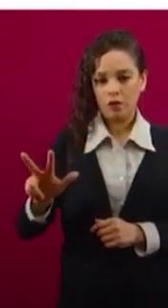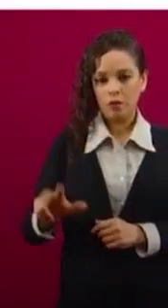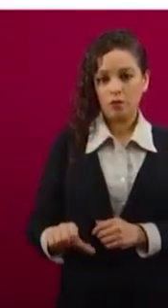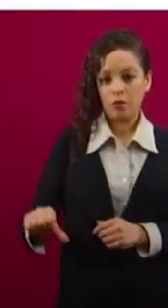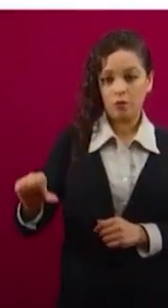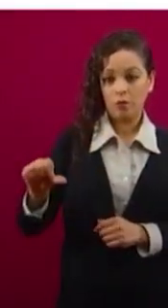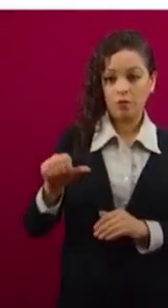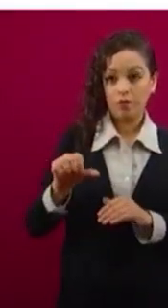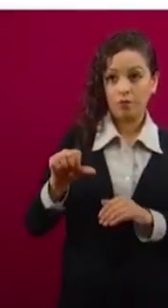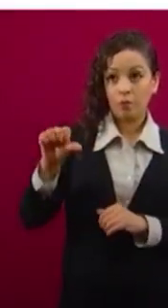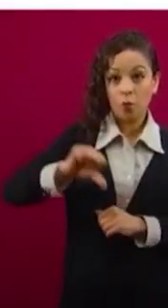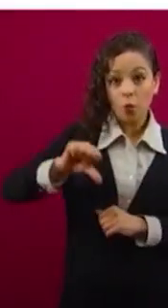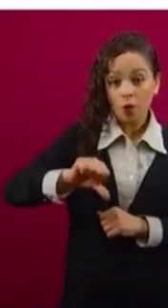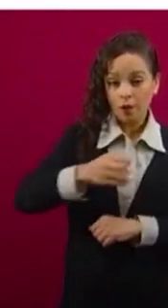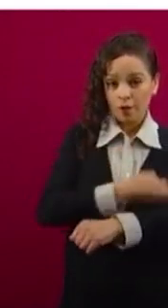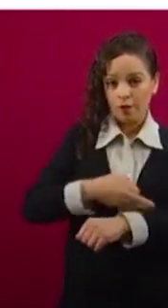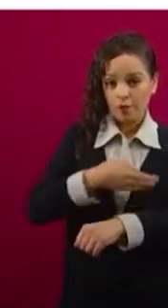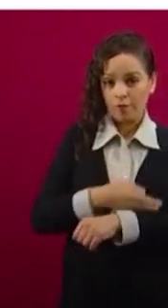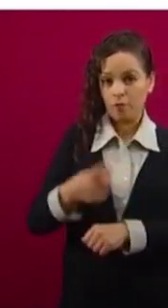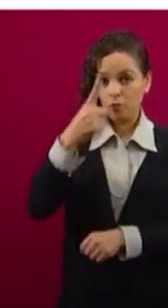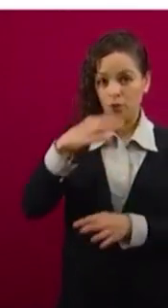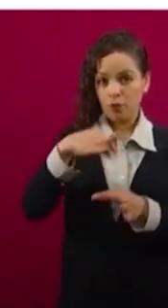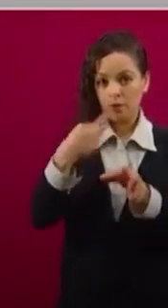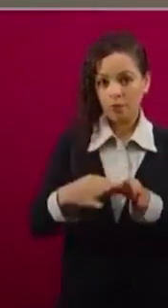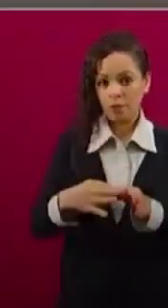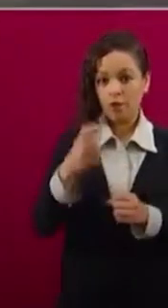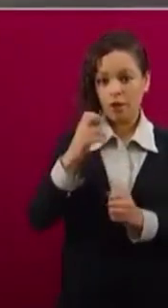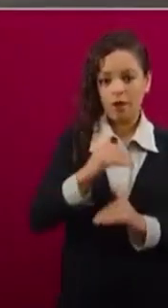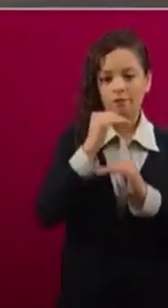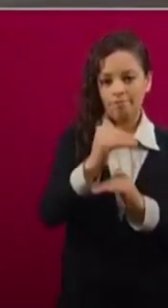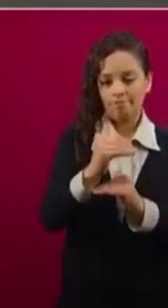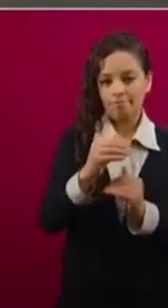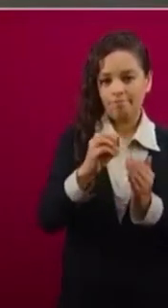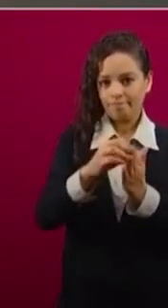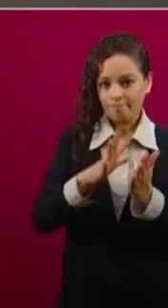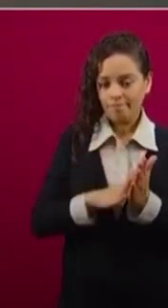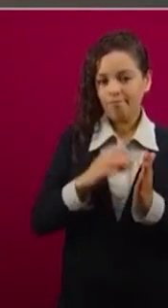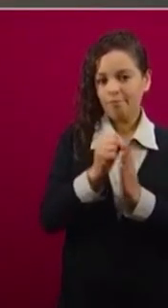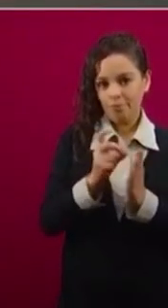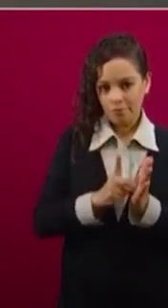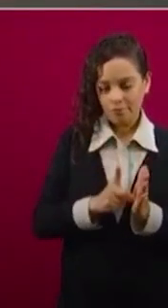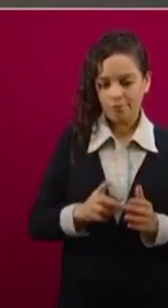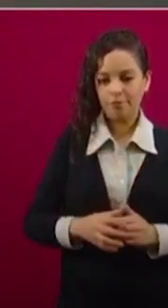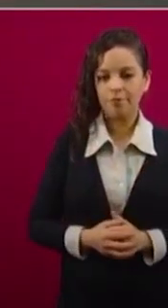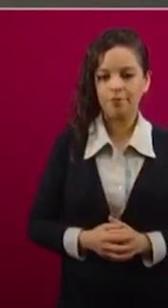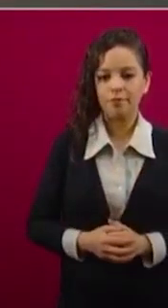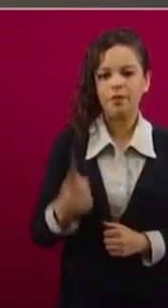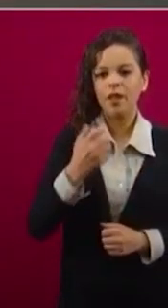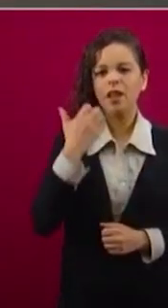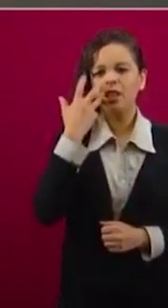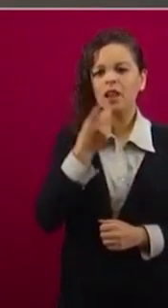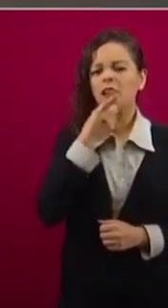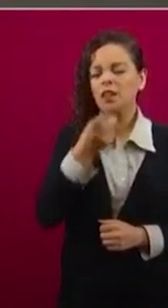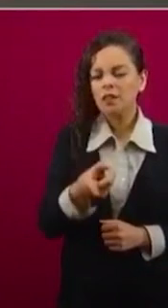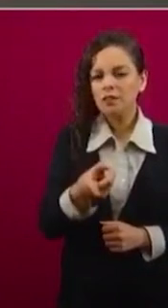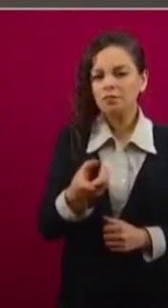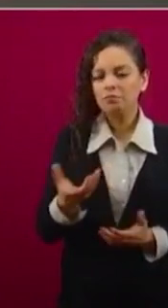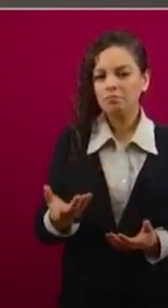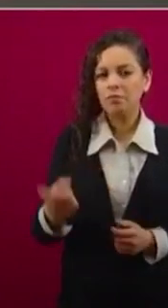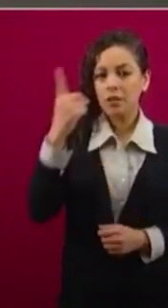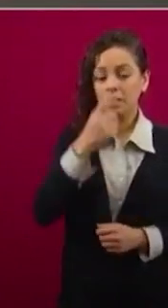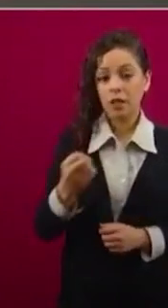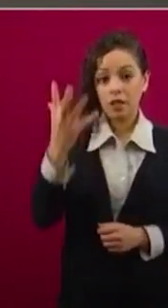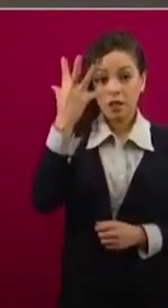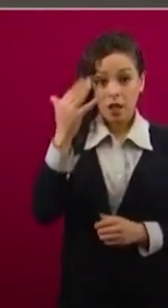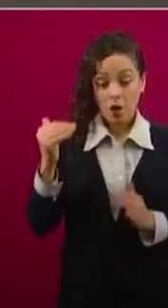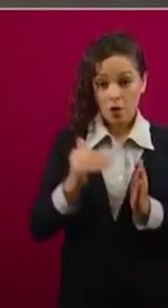de las 13 horas del día de hoy la siguiente por favor esto qué significa pues que de los 105